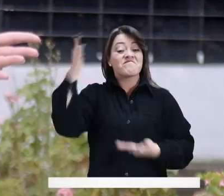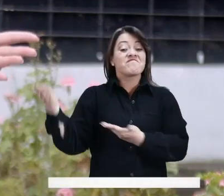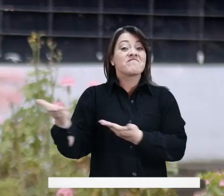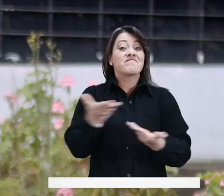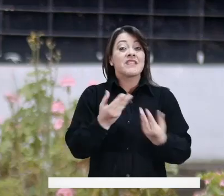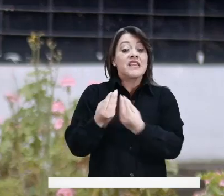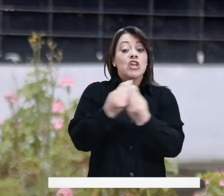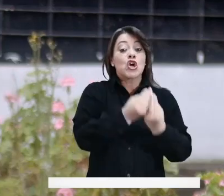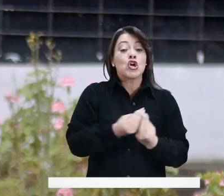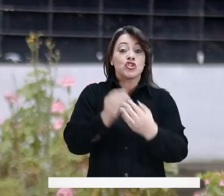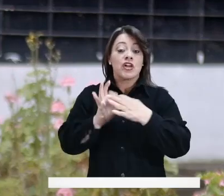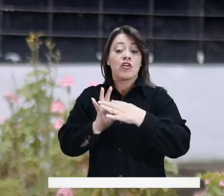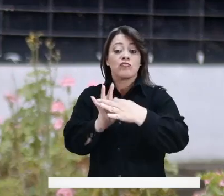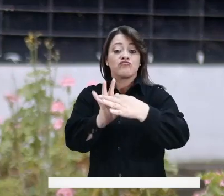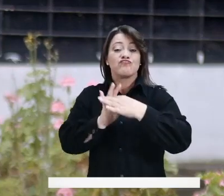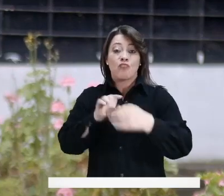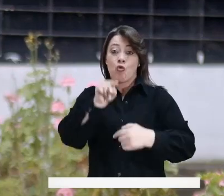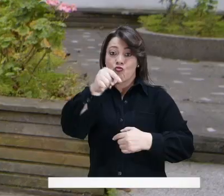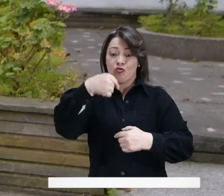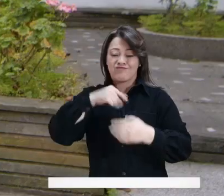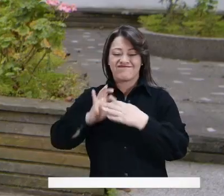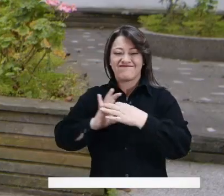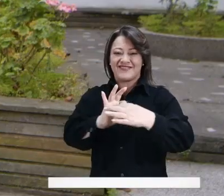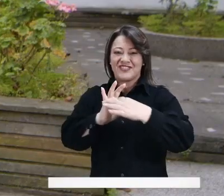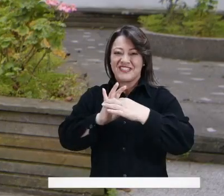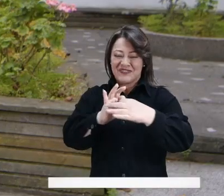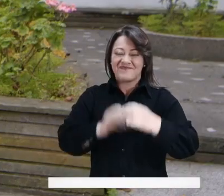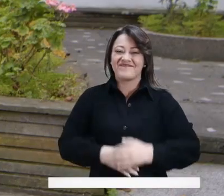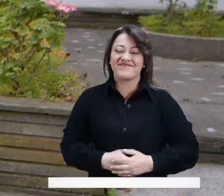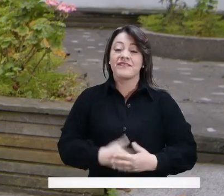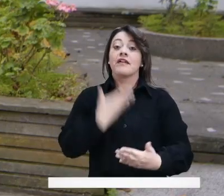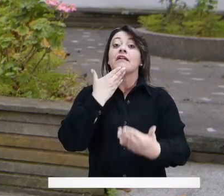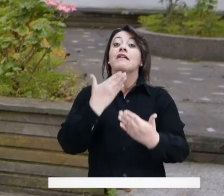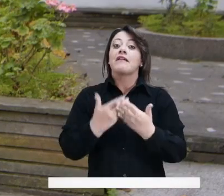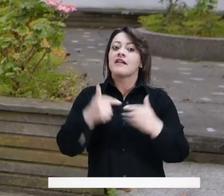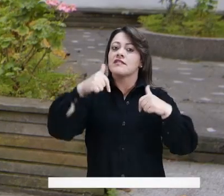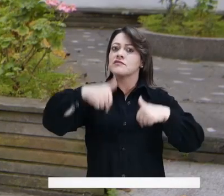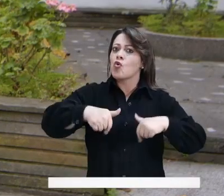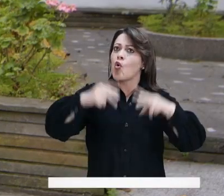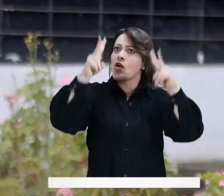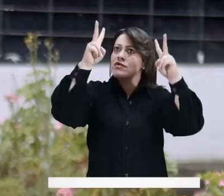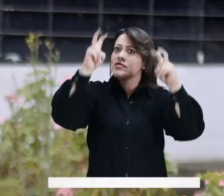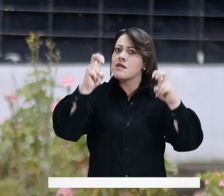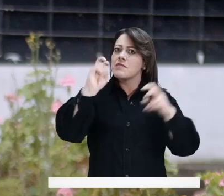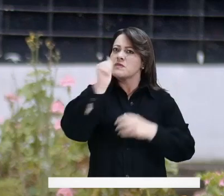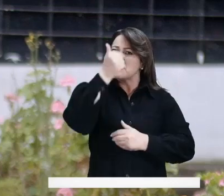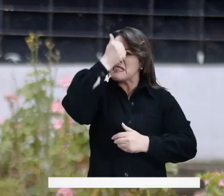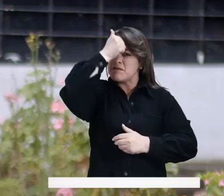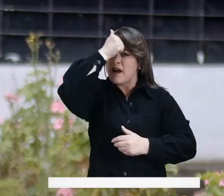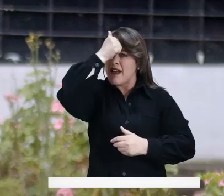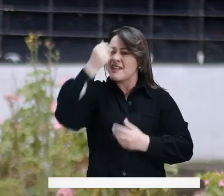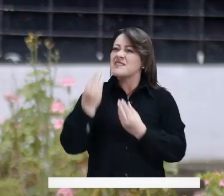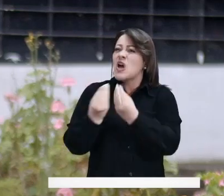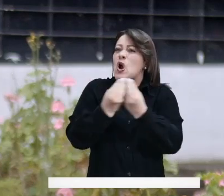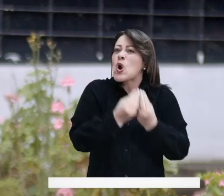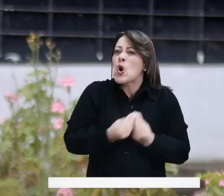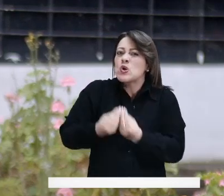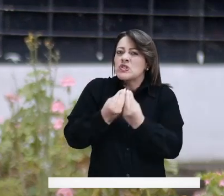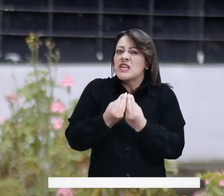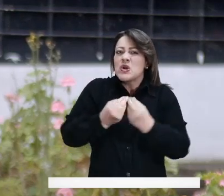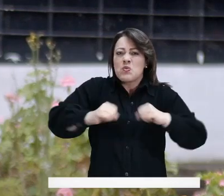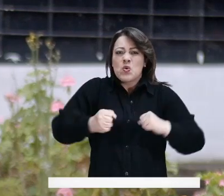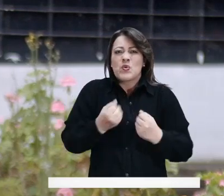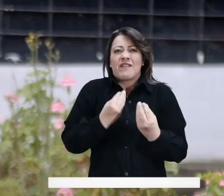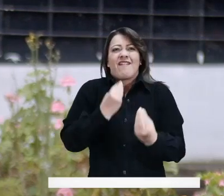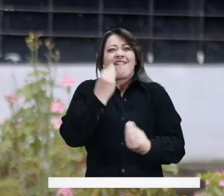Hola, bienvenidos a El Consejo Contigo. Gracias por acompañarnos en un nuevo episodio, donde analizamos todos aquellos temas